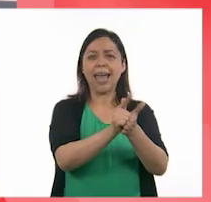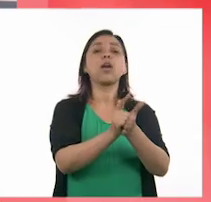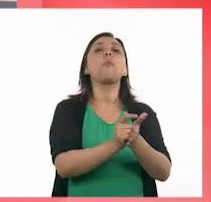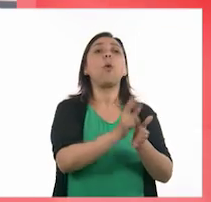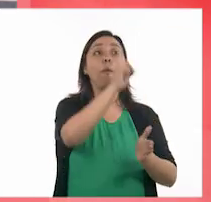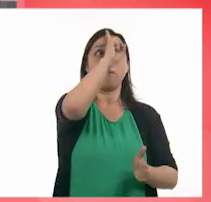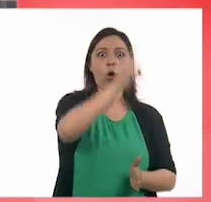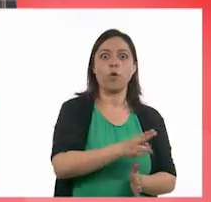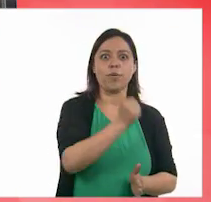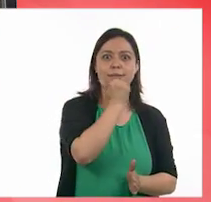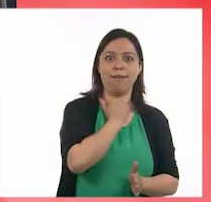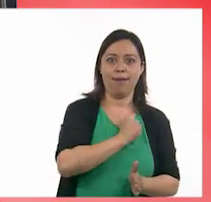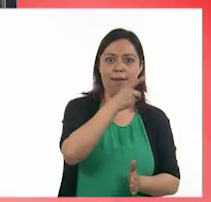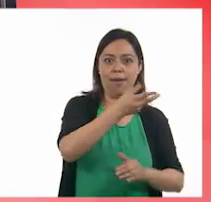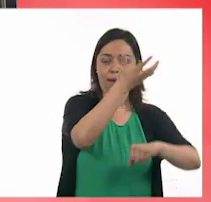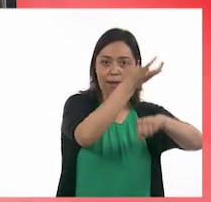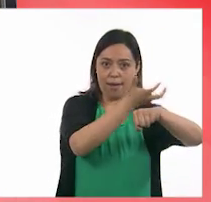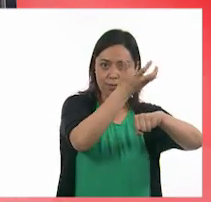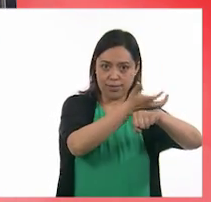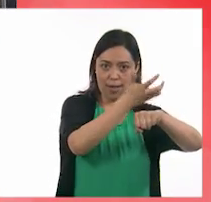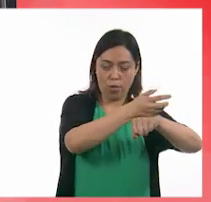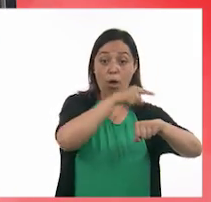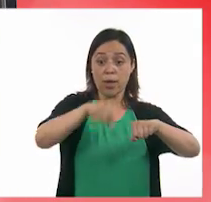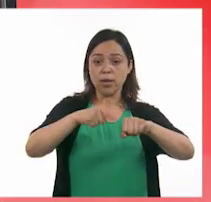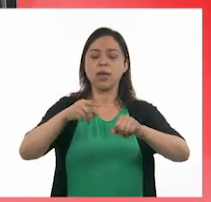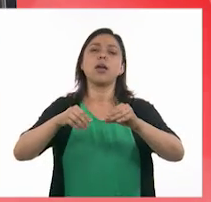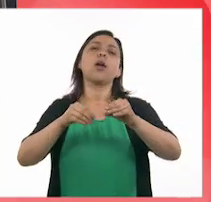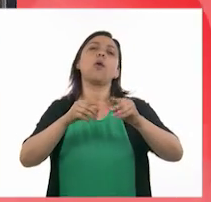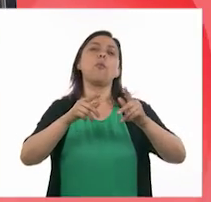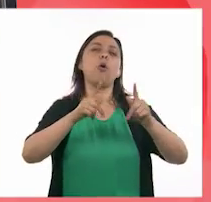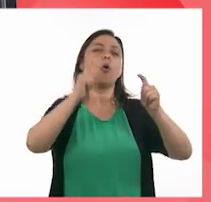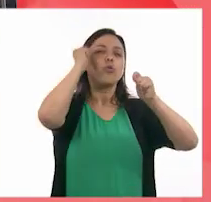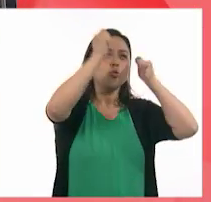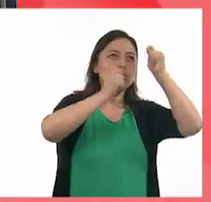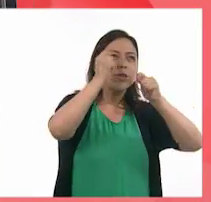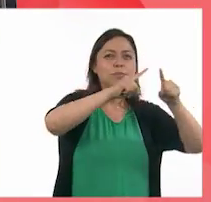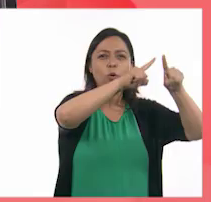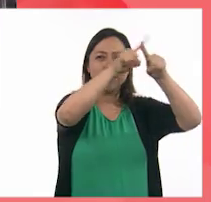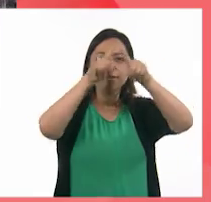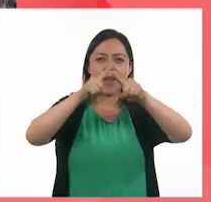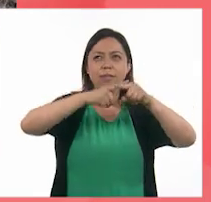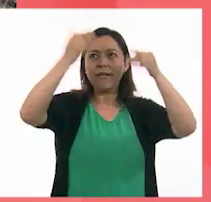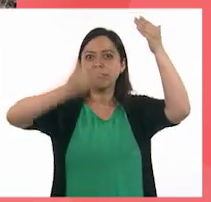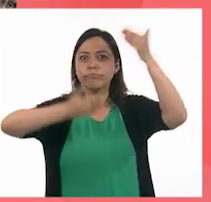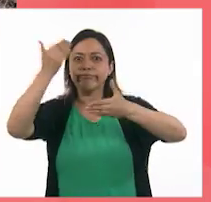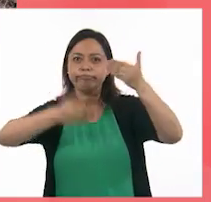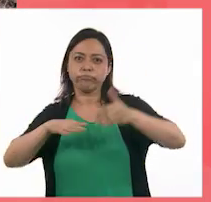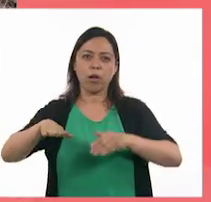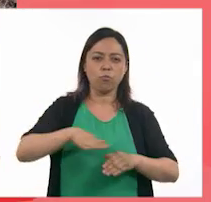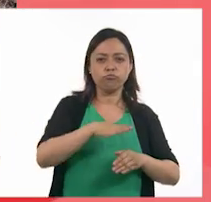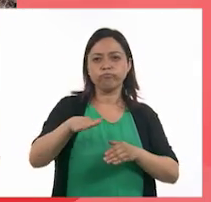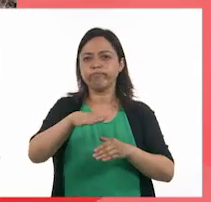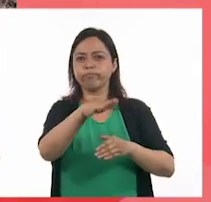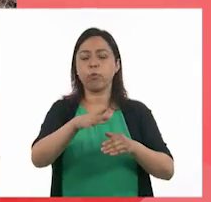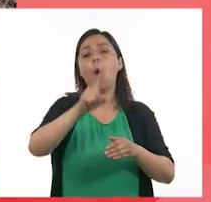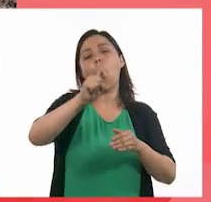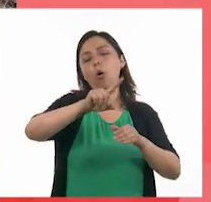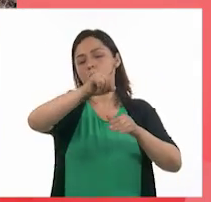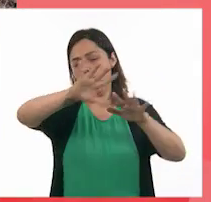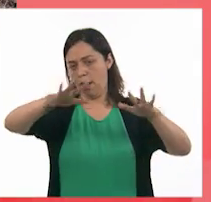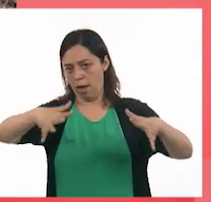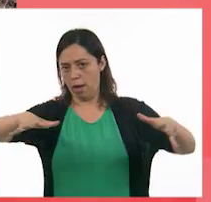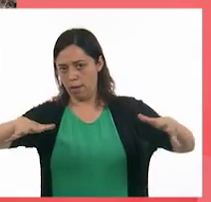Unidos, se crean distintos espacios para el turismo que viajaba por carretera desde Tijuana y por mar. Uno de los